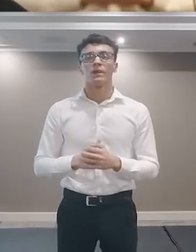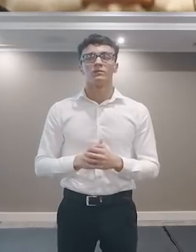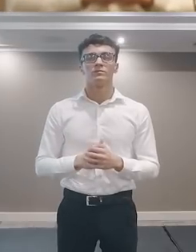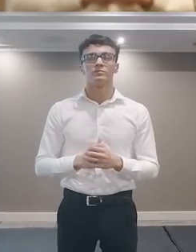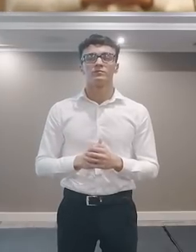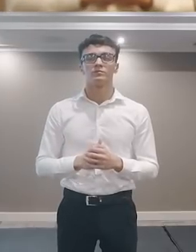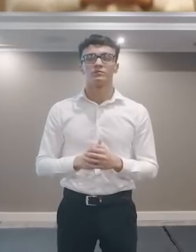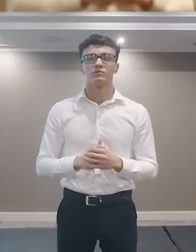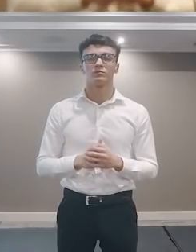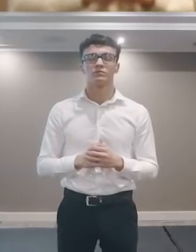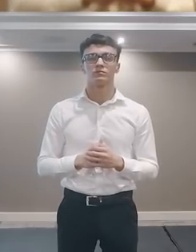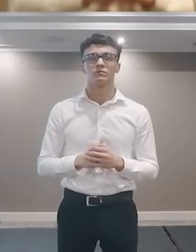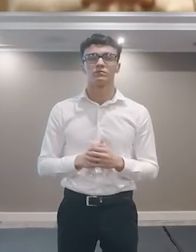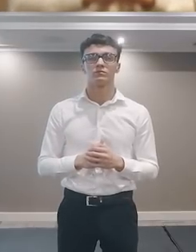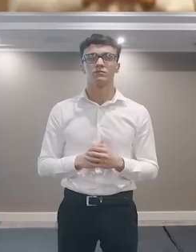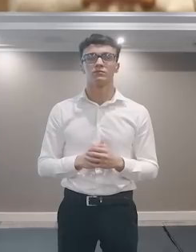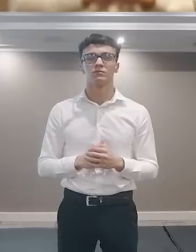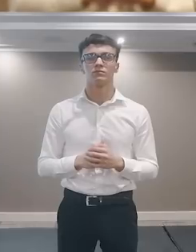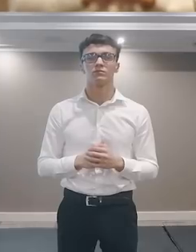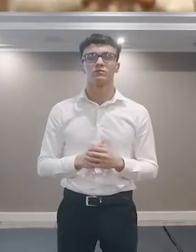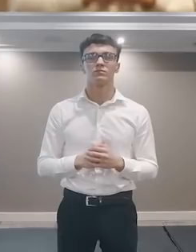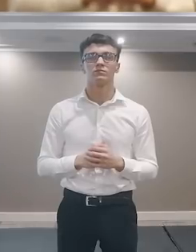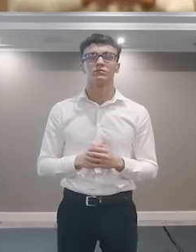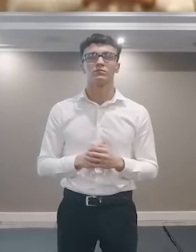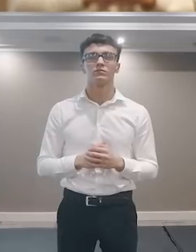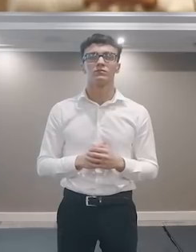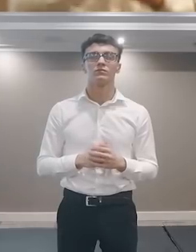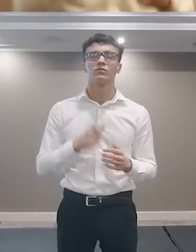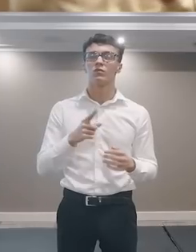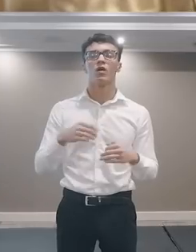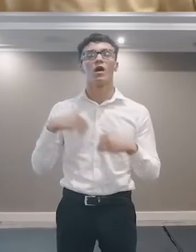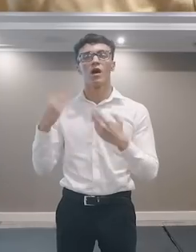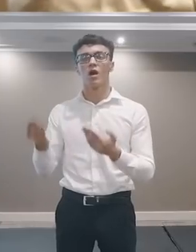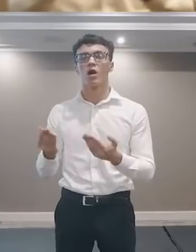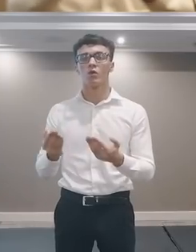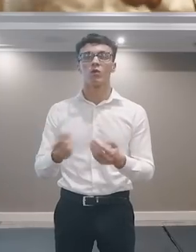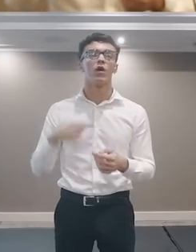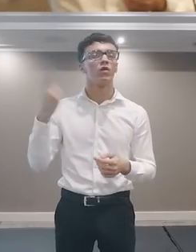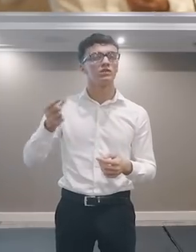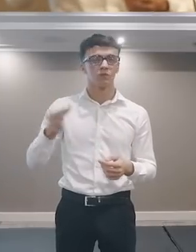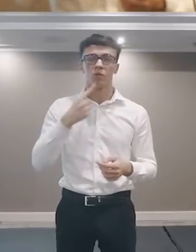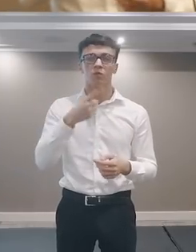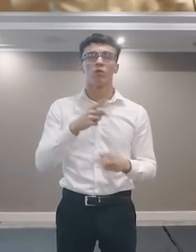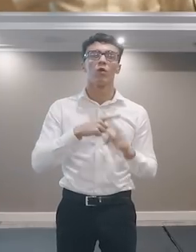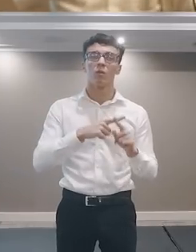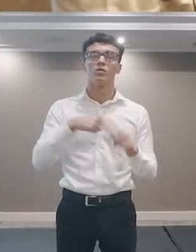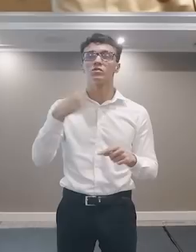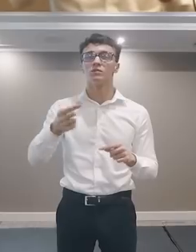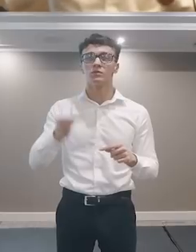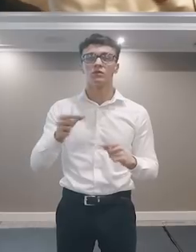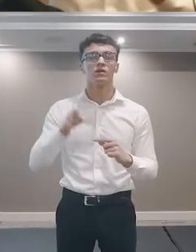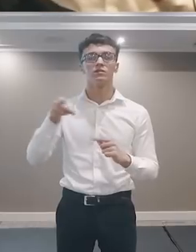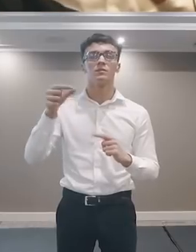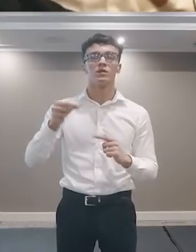lo que realmente compartimos con las demás personas le está beneficiando a la otra persona y por qué digo esto